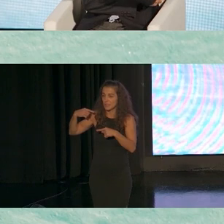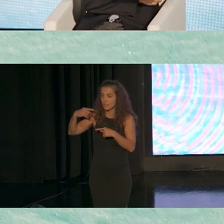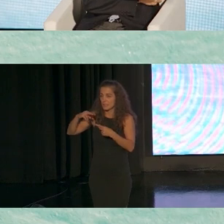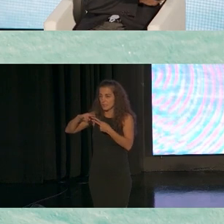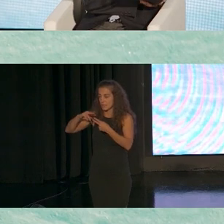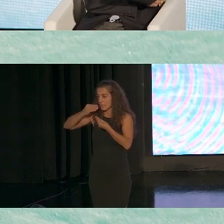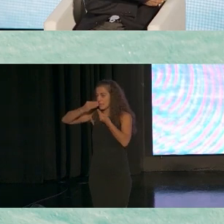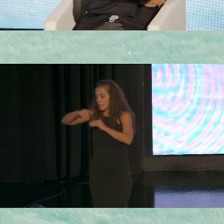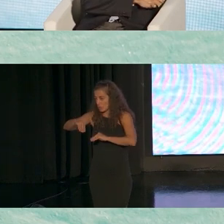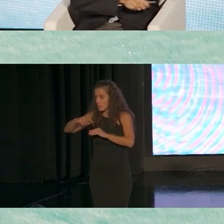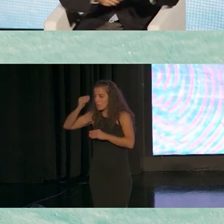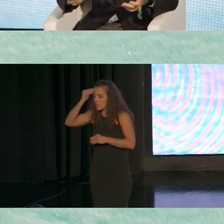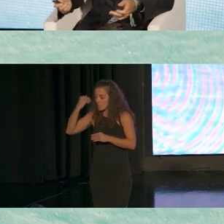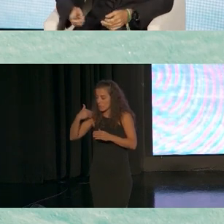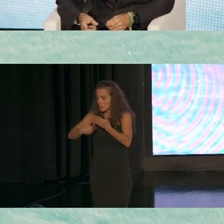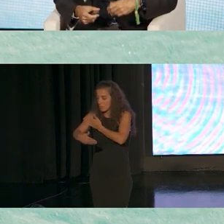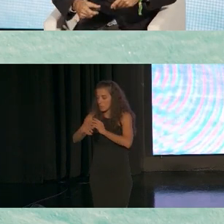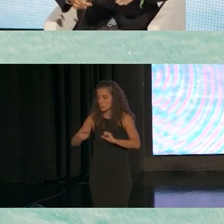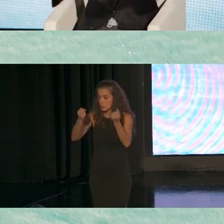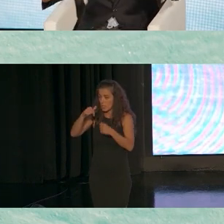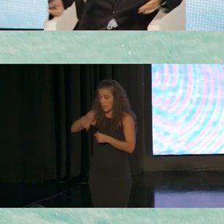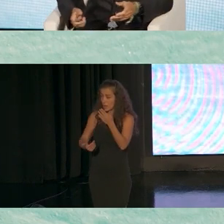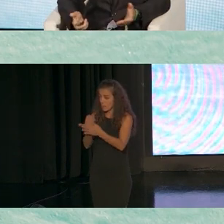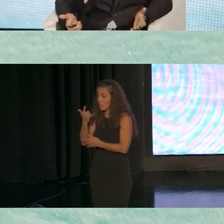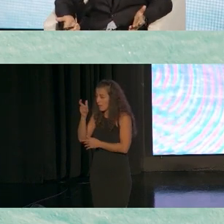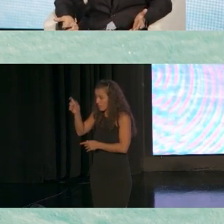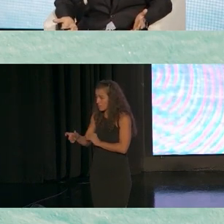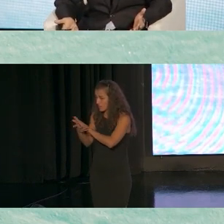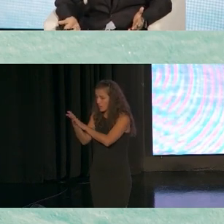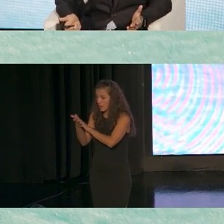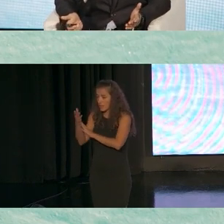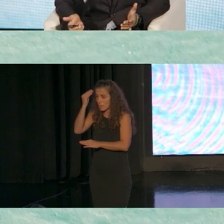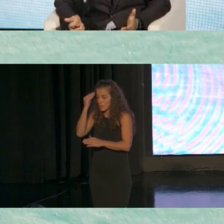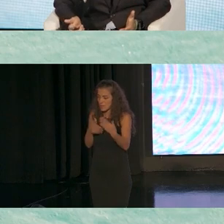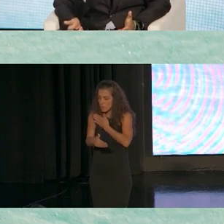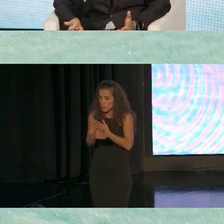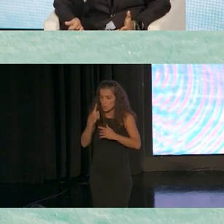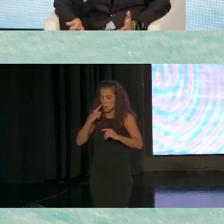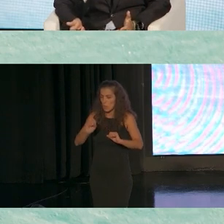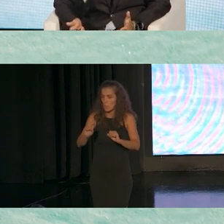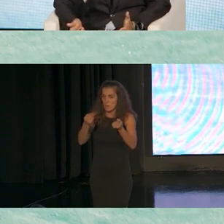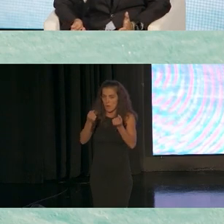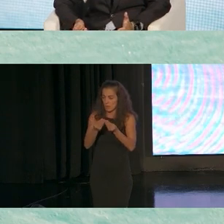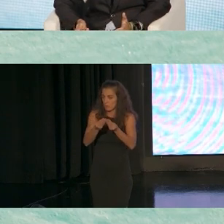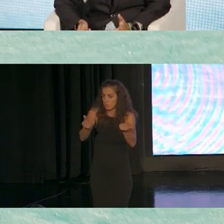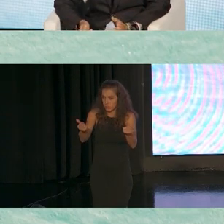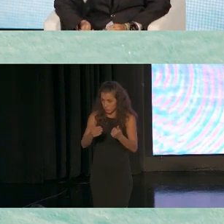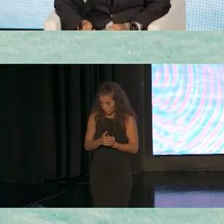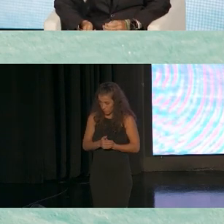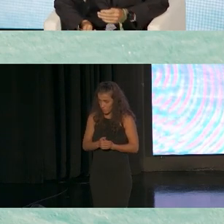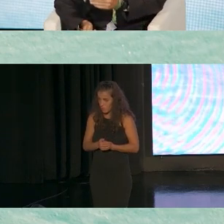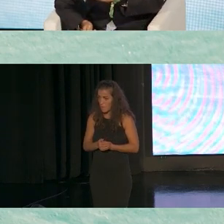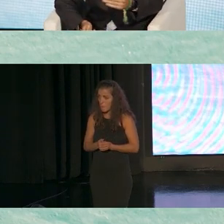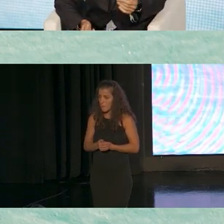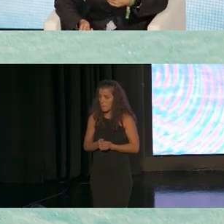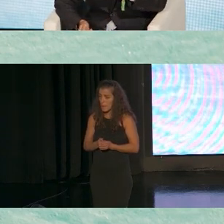sé que se va a superar como alguien decía esta mañana dice no eso pasará no no pasa no pasa